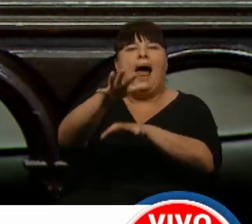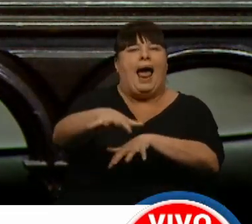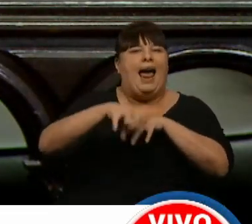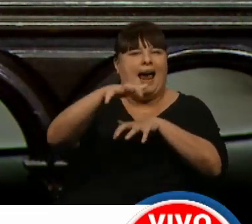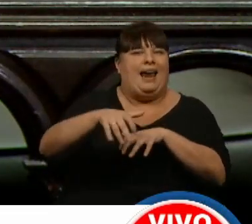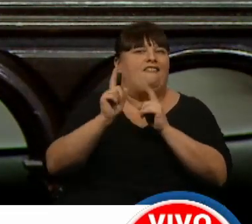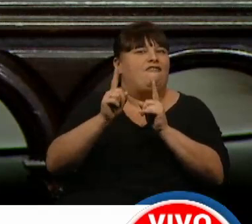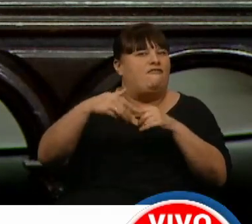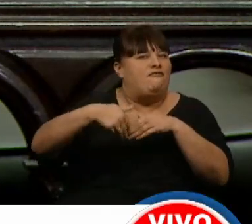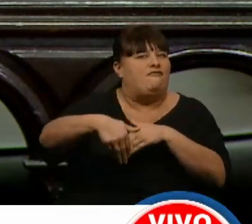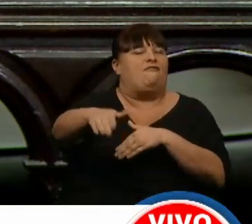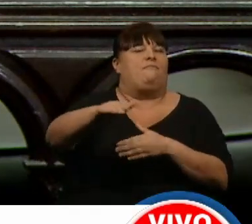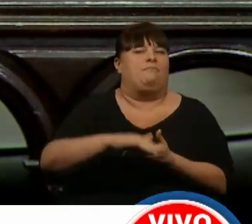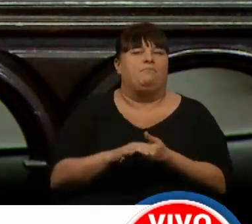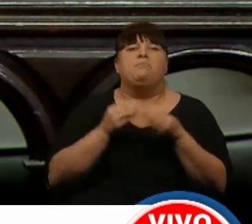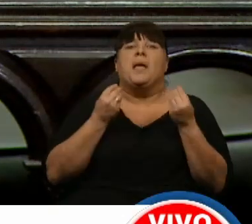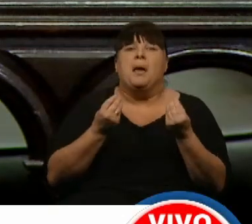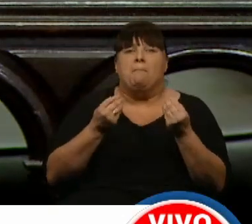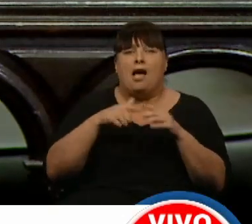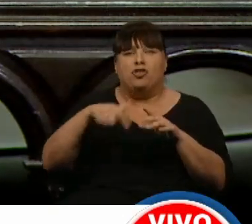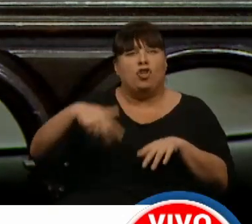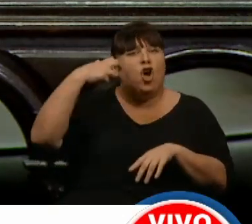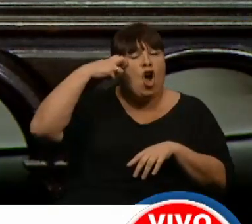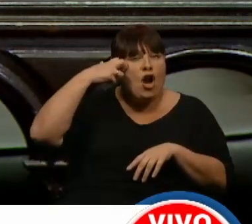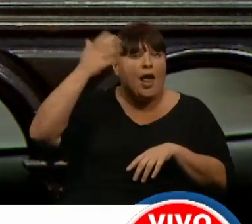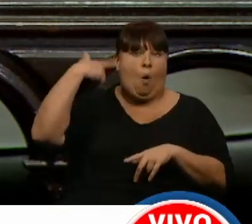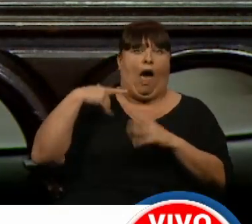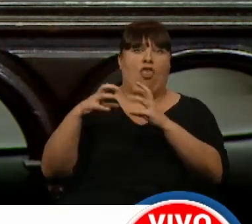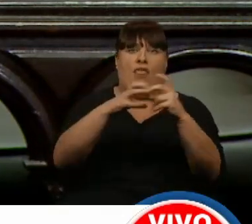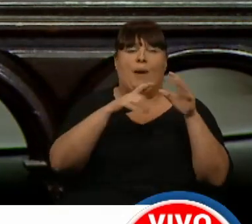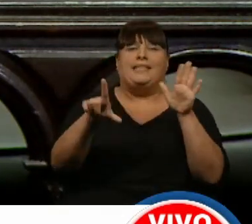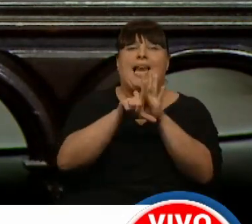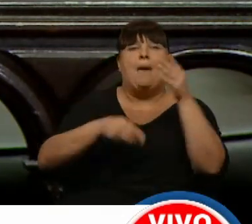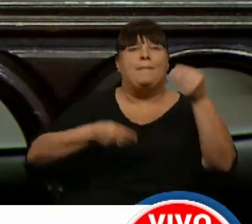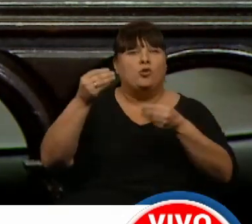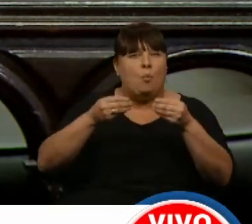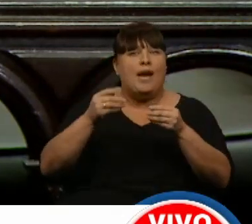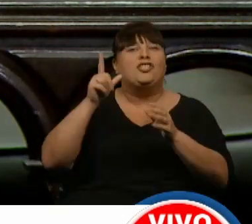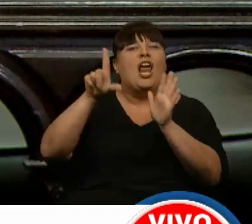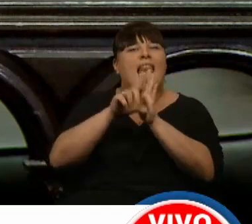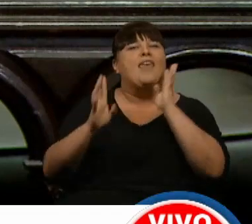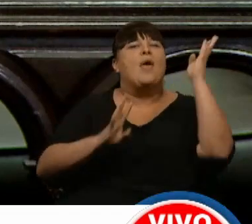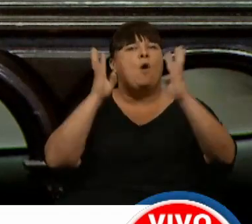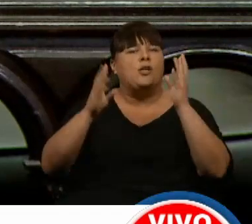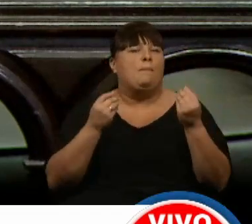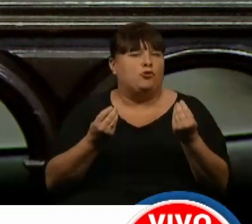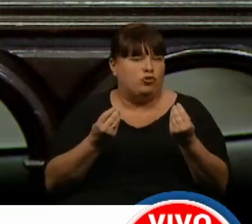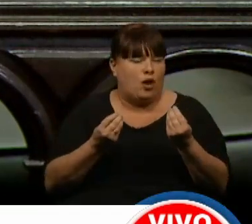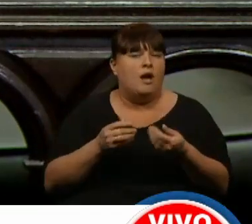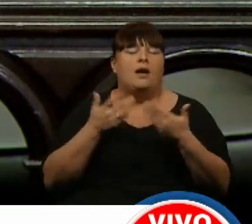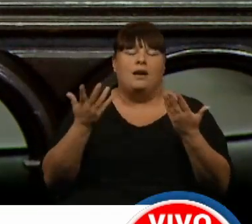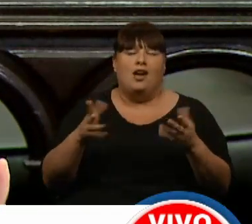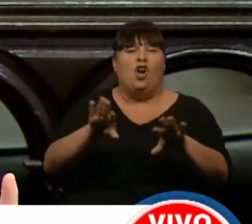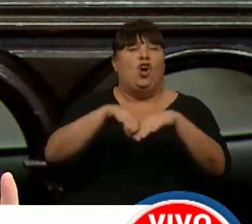agricultura sostenible. ¿Qué pasó en este Congreso cuando discutimos la ley de presupuesto y la ley de bosques? Miren,